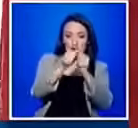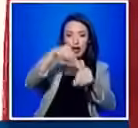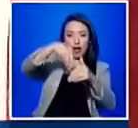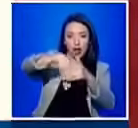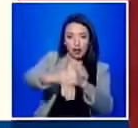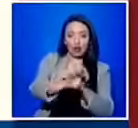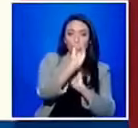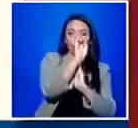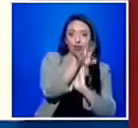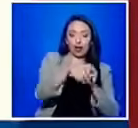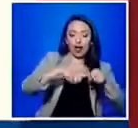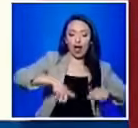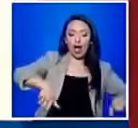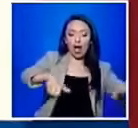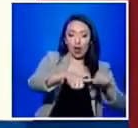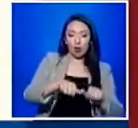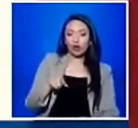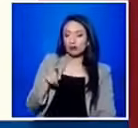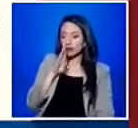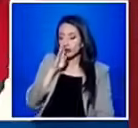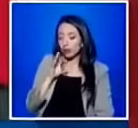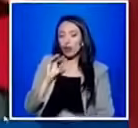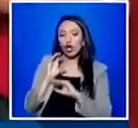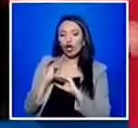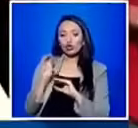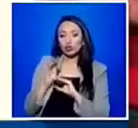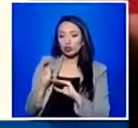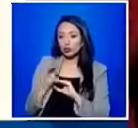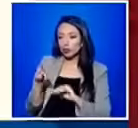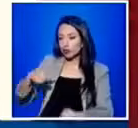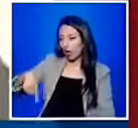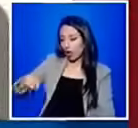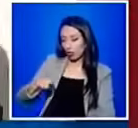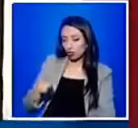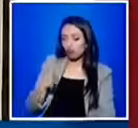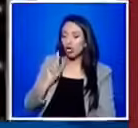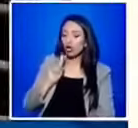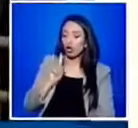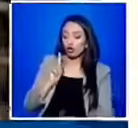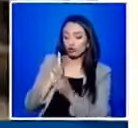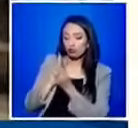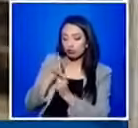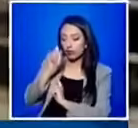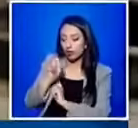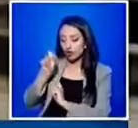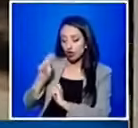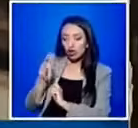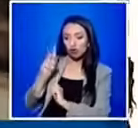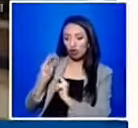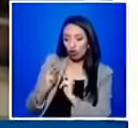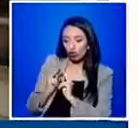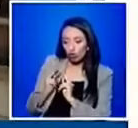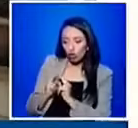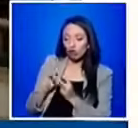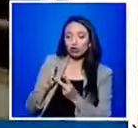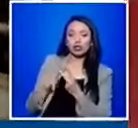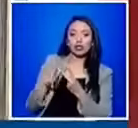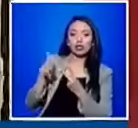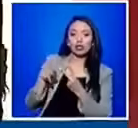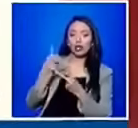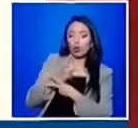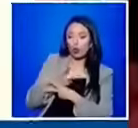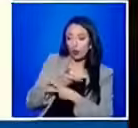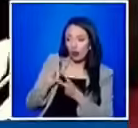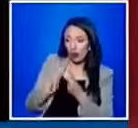recomendaciones cuando ellos salen de la institución. En estos casos, pues, que no tienen que acercarse a personas desconocidas.